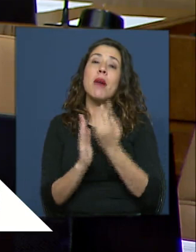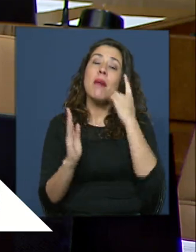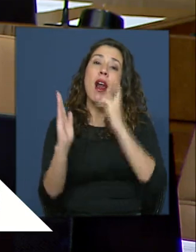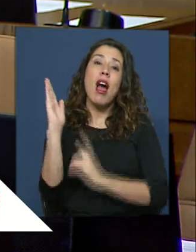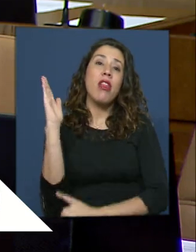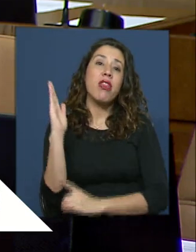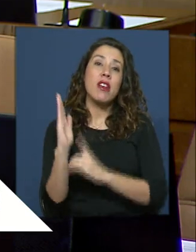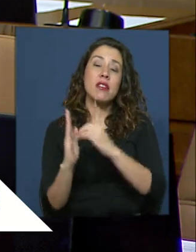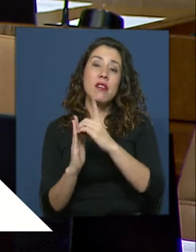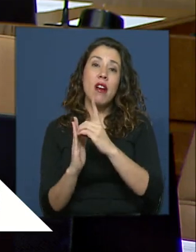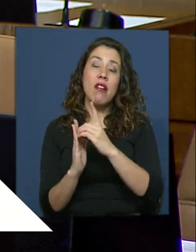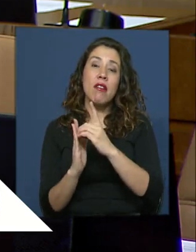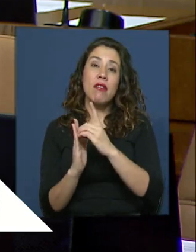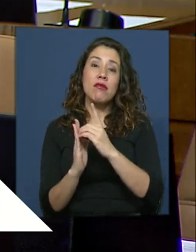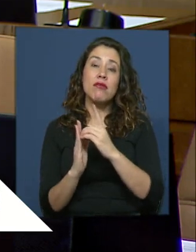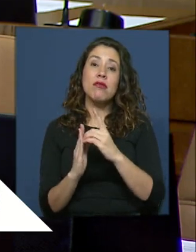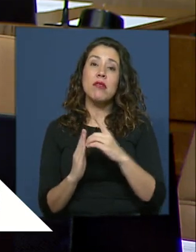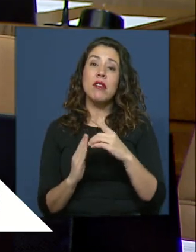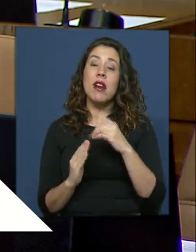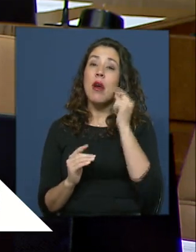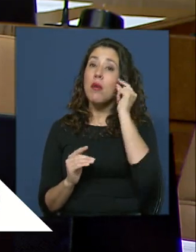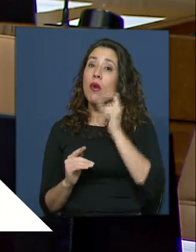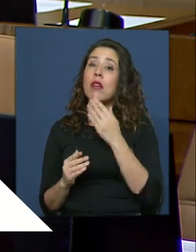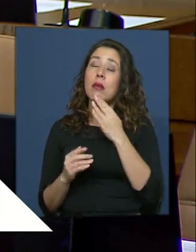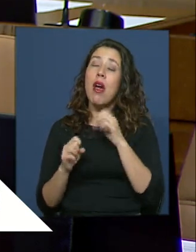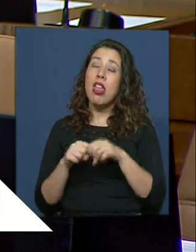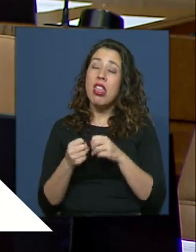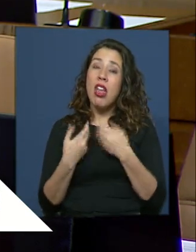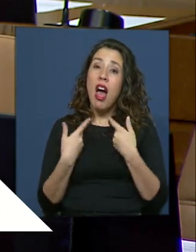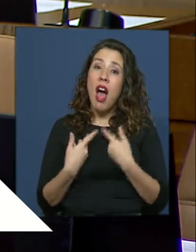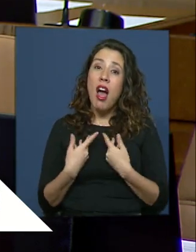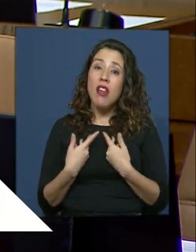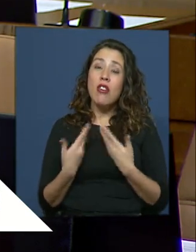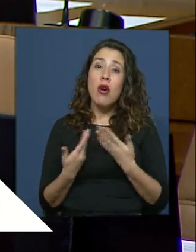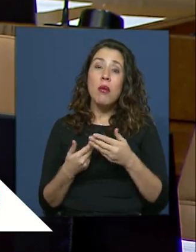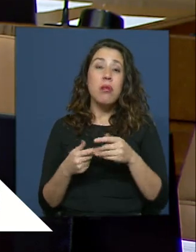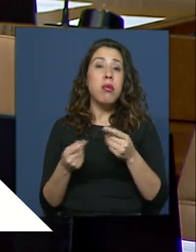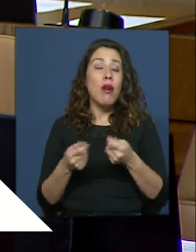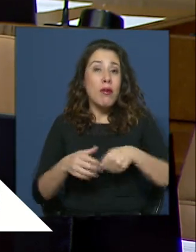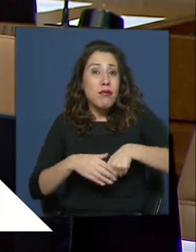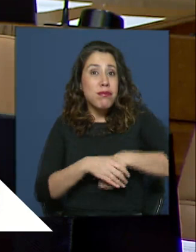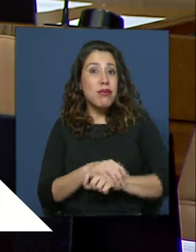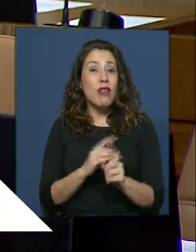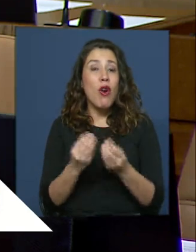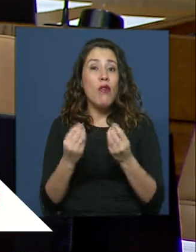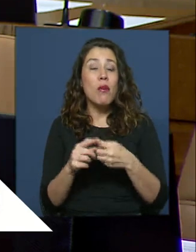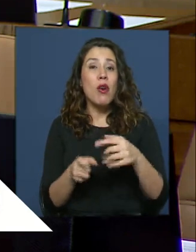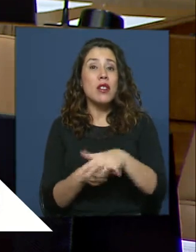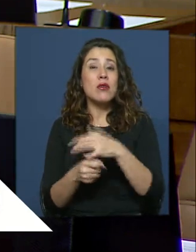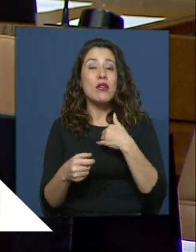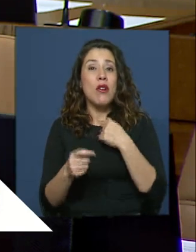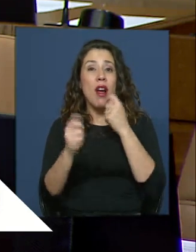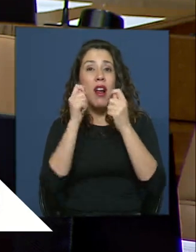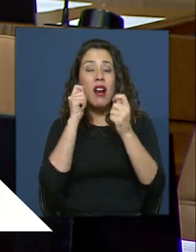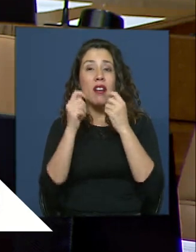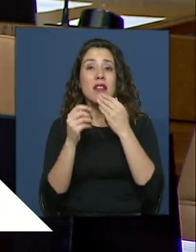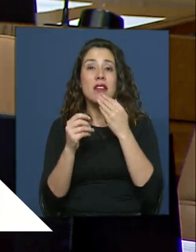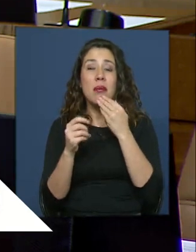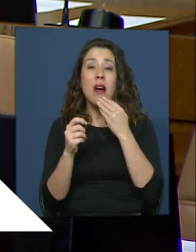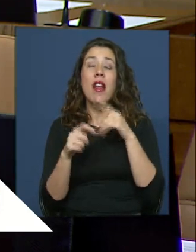desarrollo. Ella, por su parte, con evidentes daños producto de una intervención inadecuada por su situación de riesgo y el